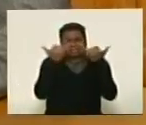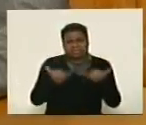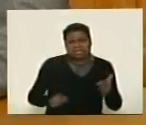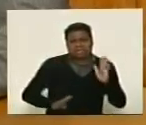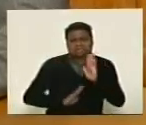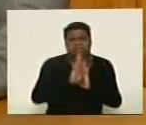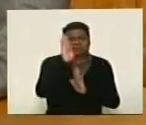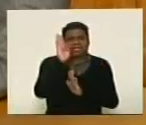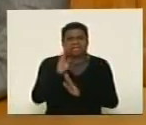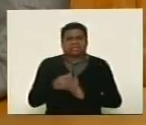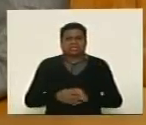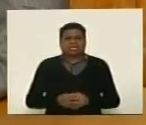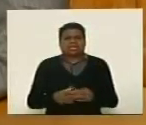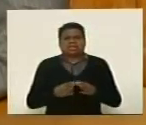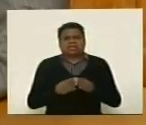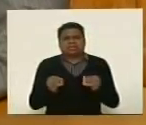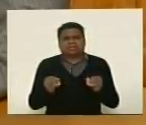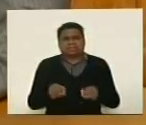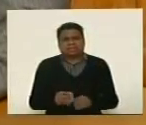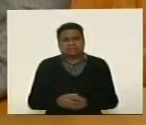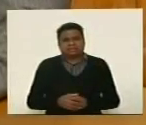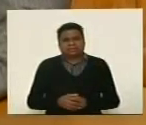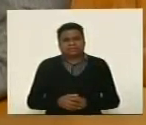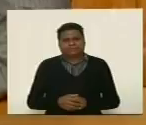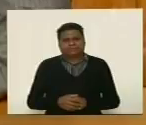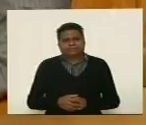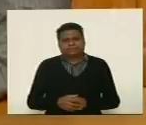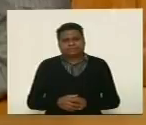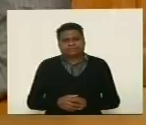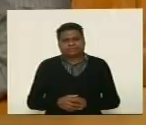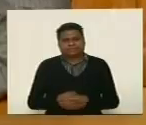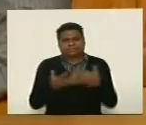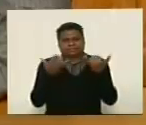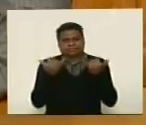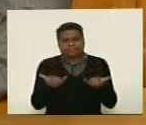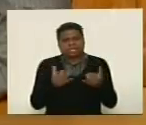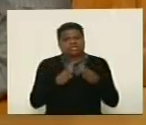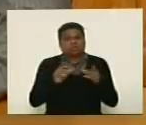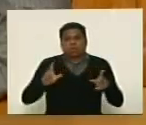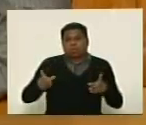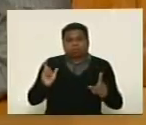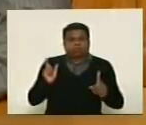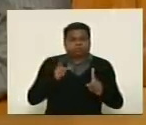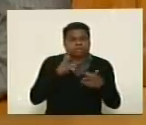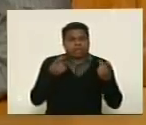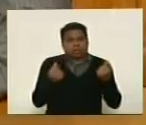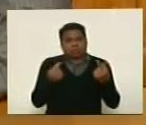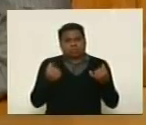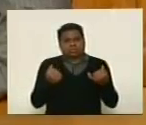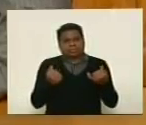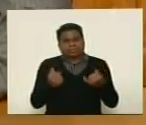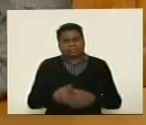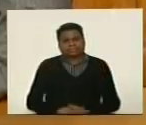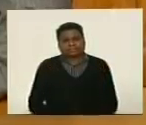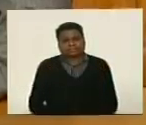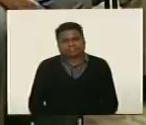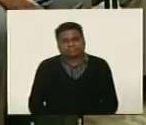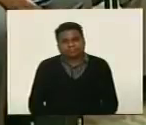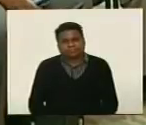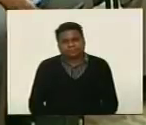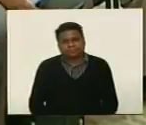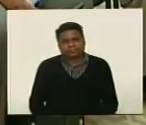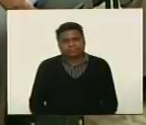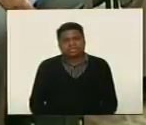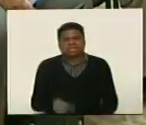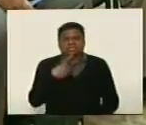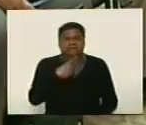desarrollar regulaciones y grandes debates sobre este sistema alternativo de economía emergente. Considerando